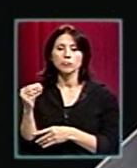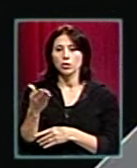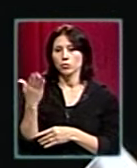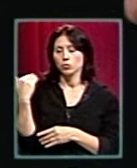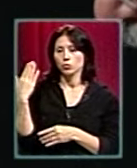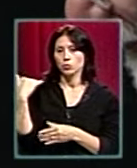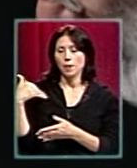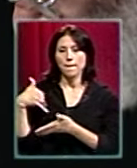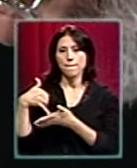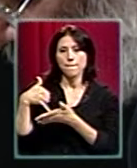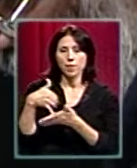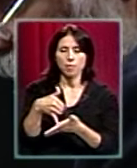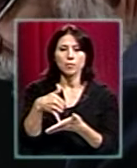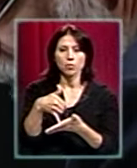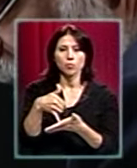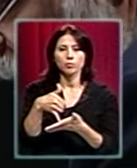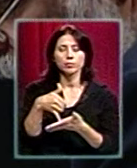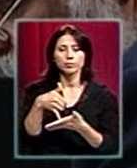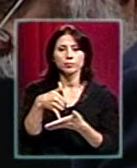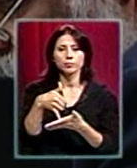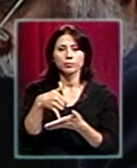reciente premio